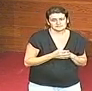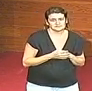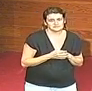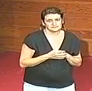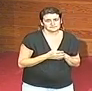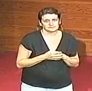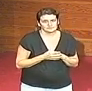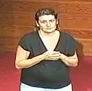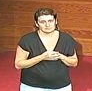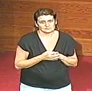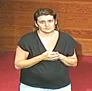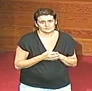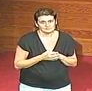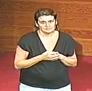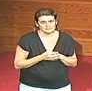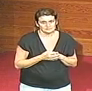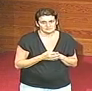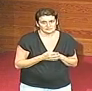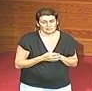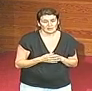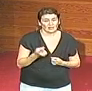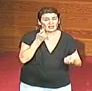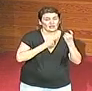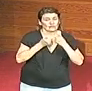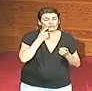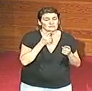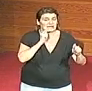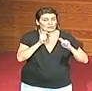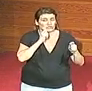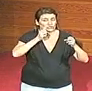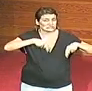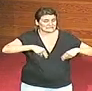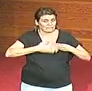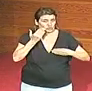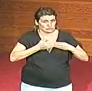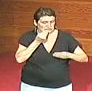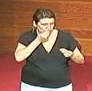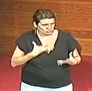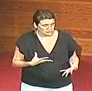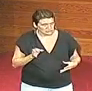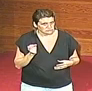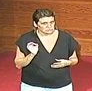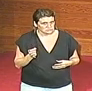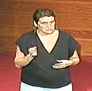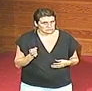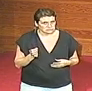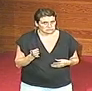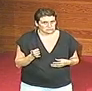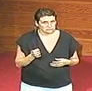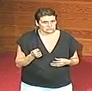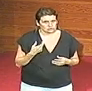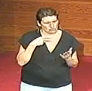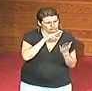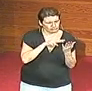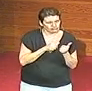En los informes de Reporteros sin Fronteras están muy bien y, bueno, yo lo sigo también como periodista, lo